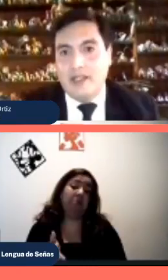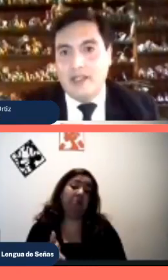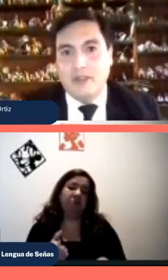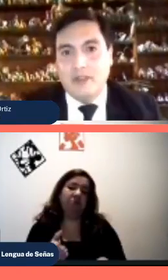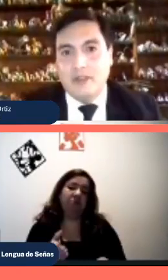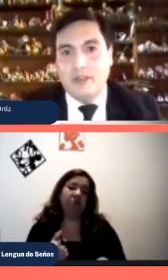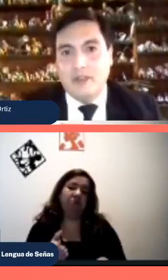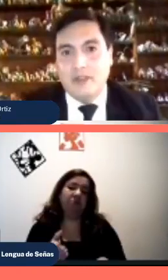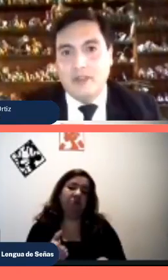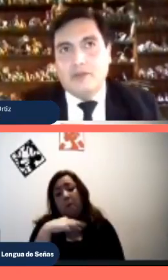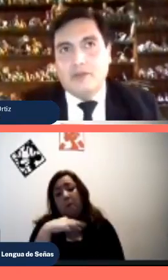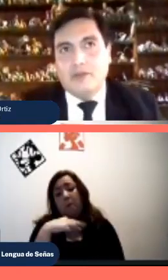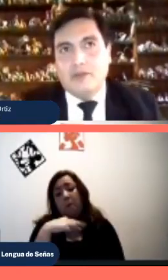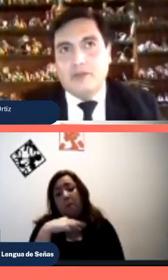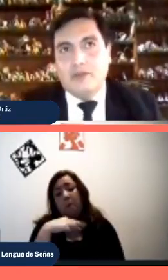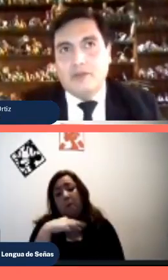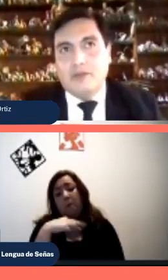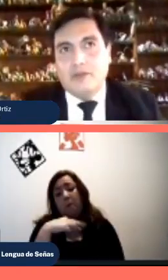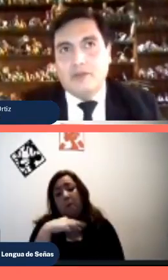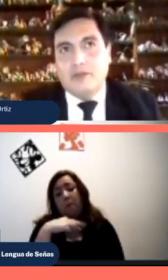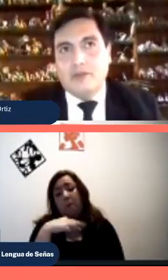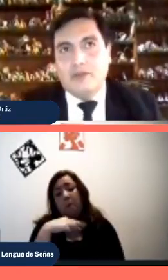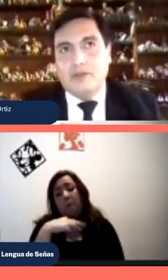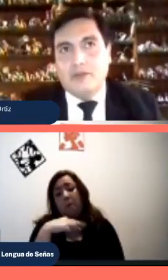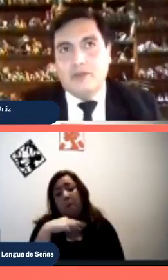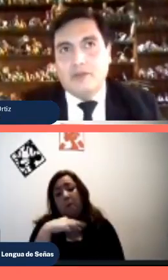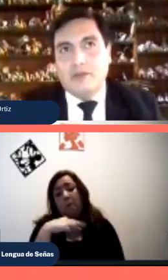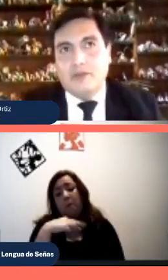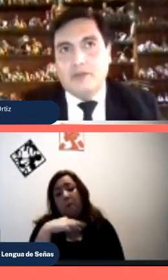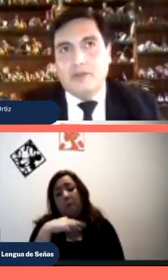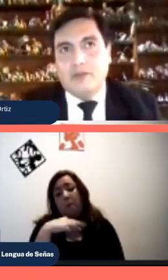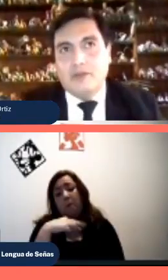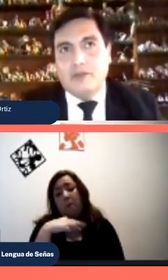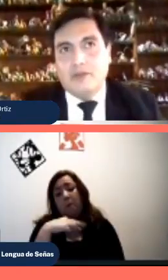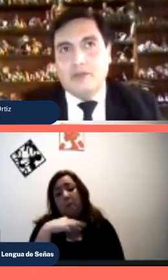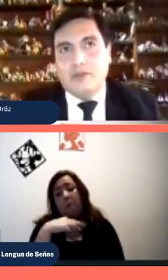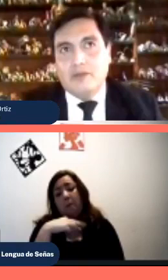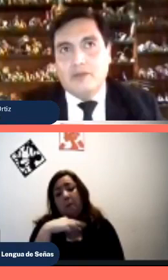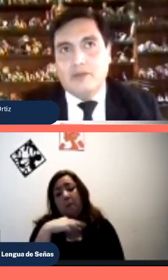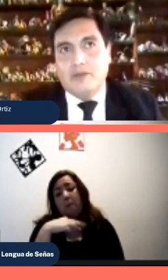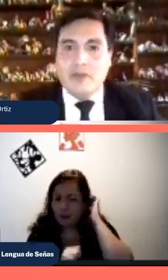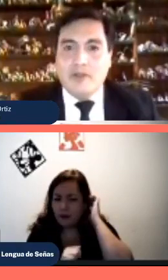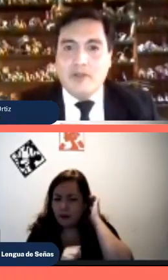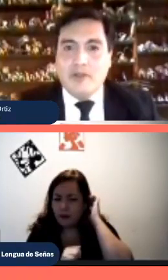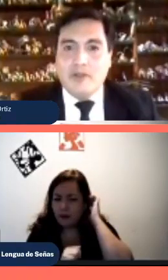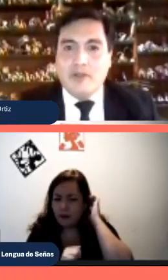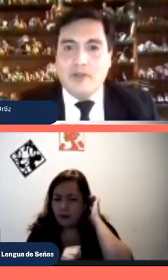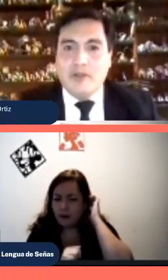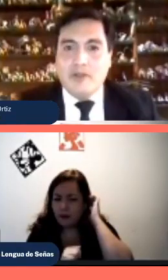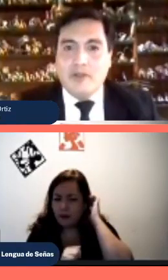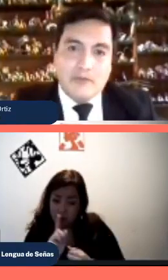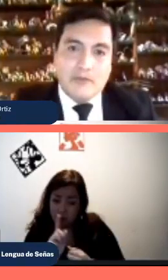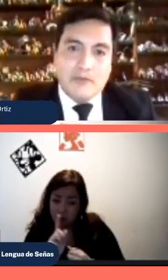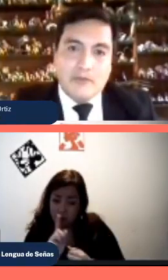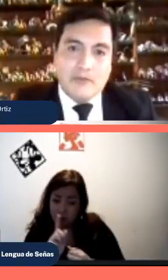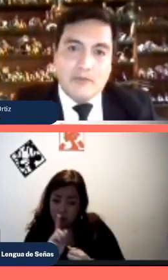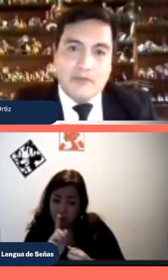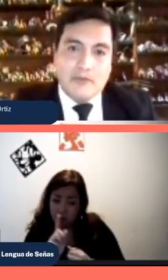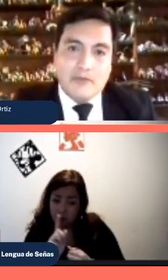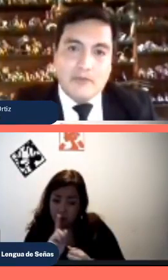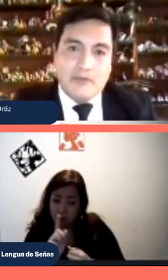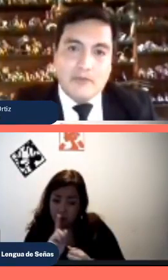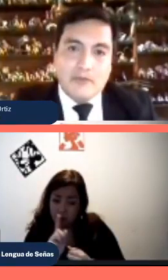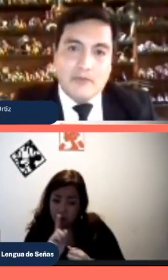extraño, no nos llama la atención algo tan que sea tan raro este animal, pero si nos fijamos